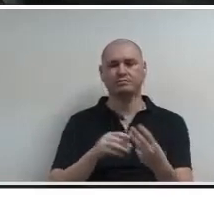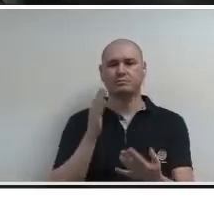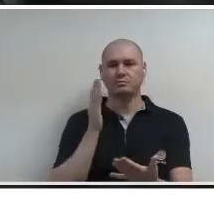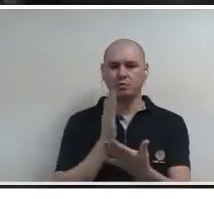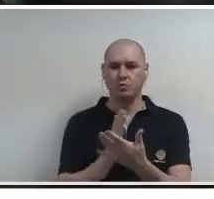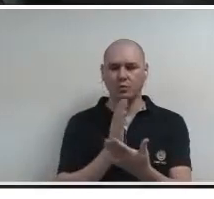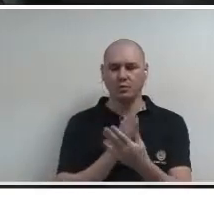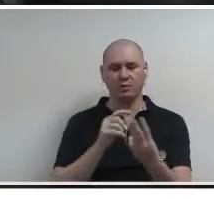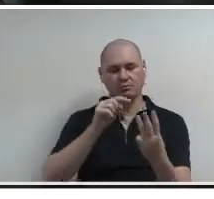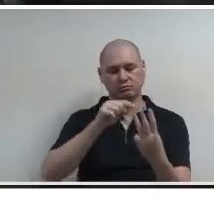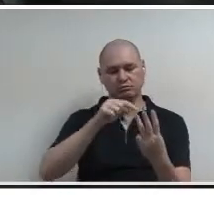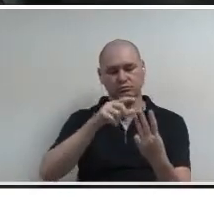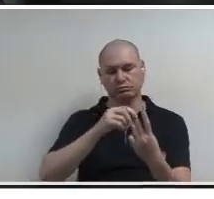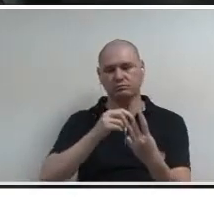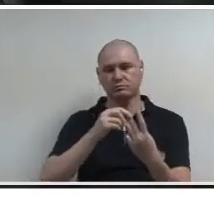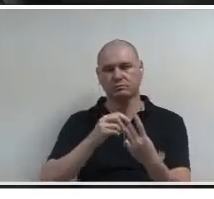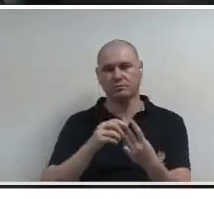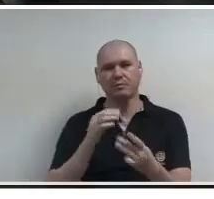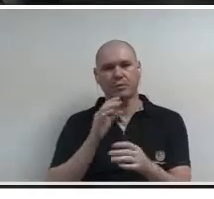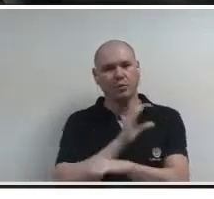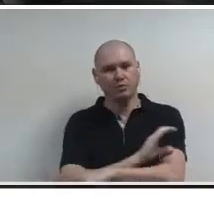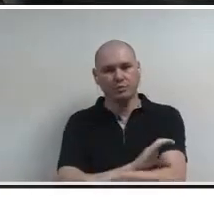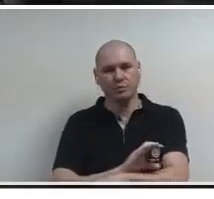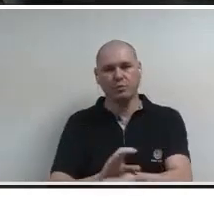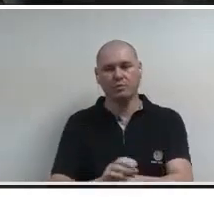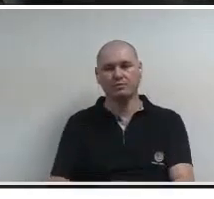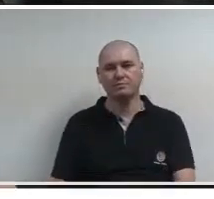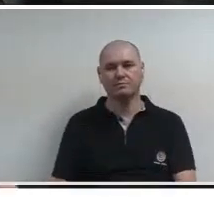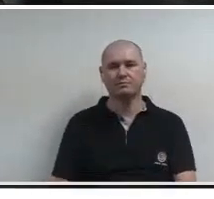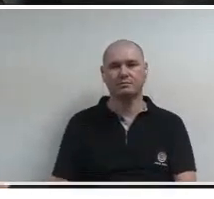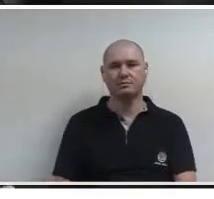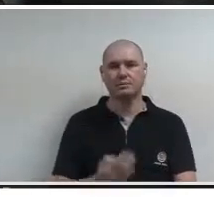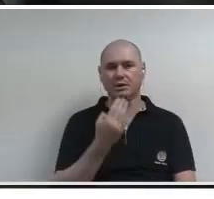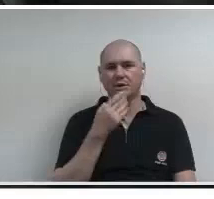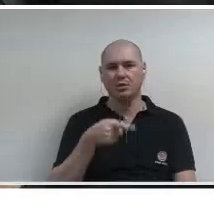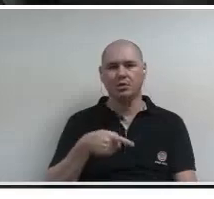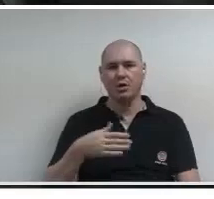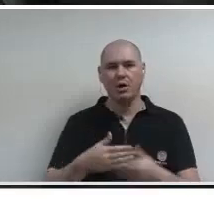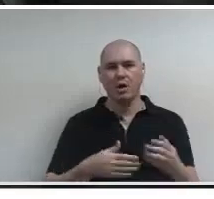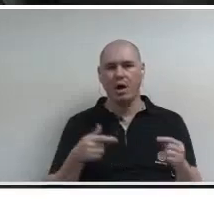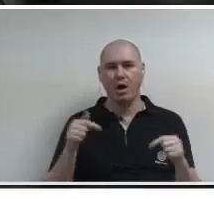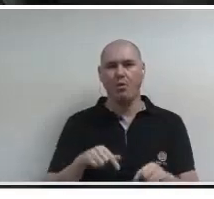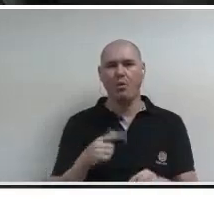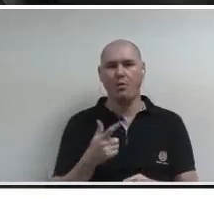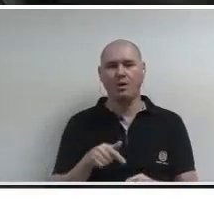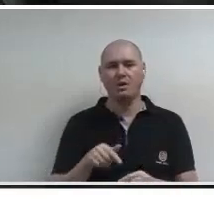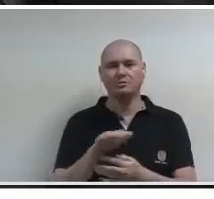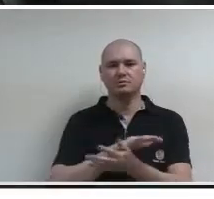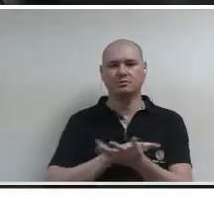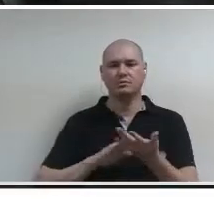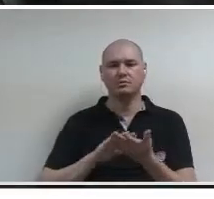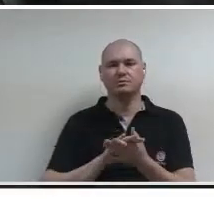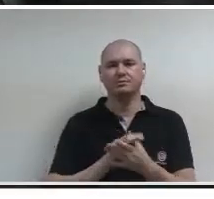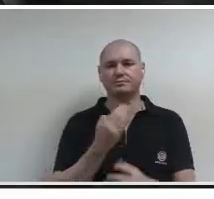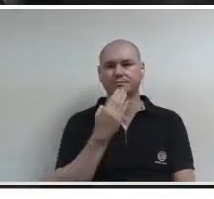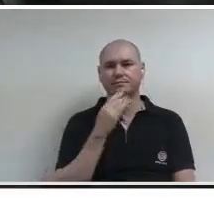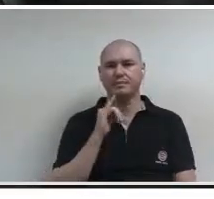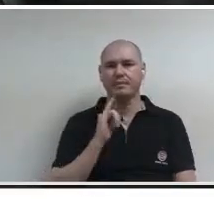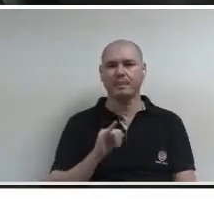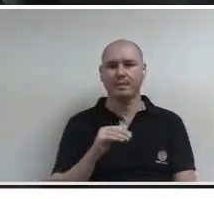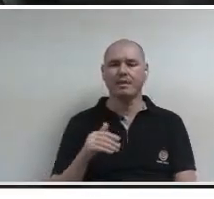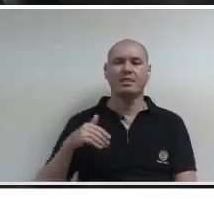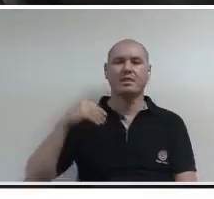a llegó para oña coterna pega toda esa oña presenta llegó coye tente o puto también supe cuera